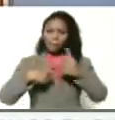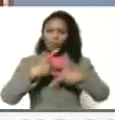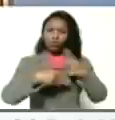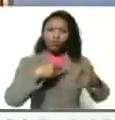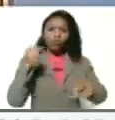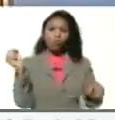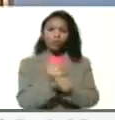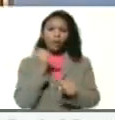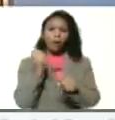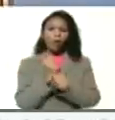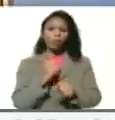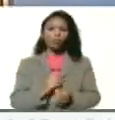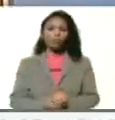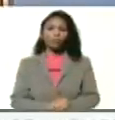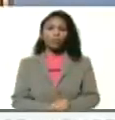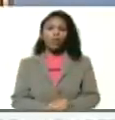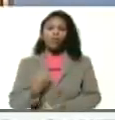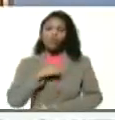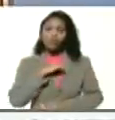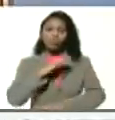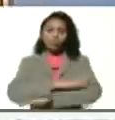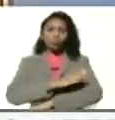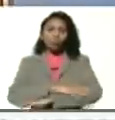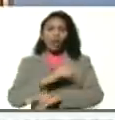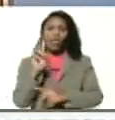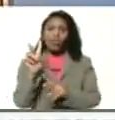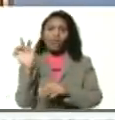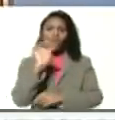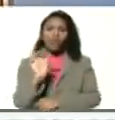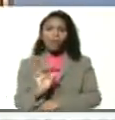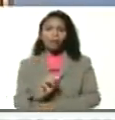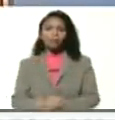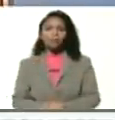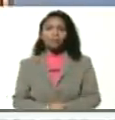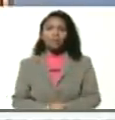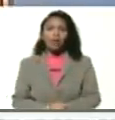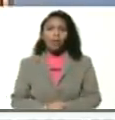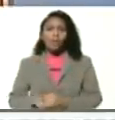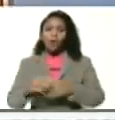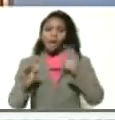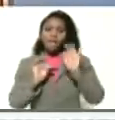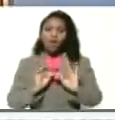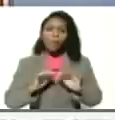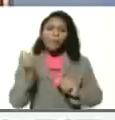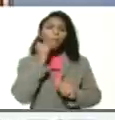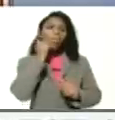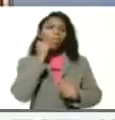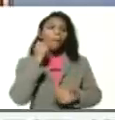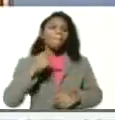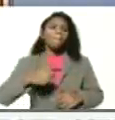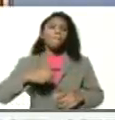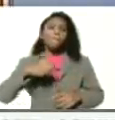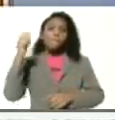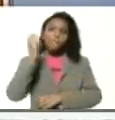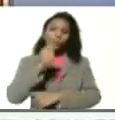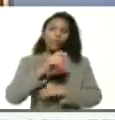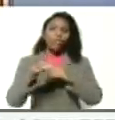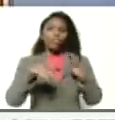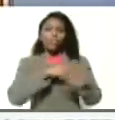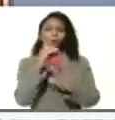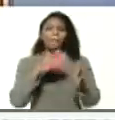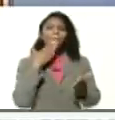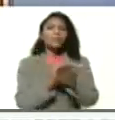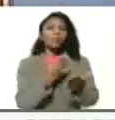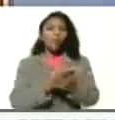en el trabajo estamos actuando por las dos vías por la vía del reclamo político diplomático de la exigencia